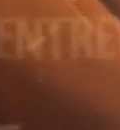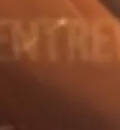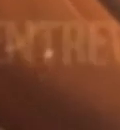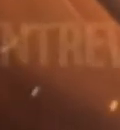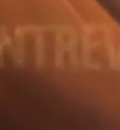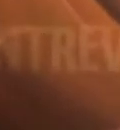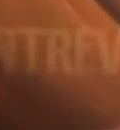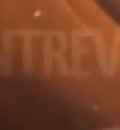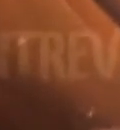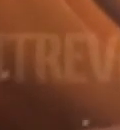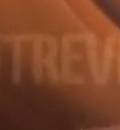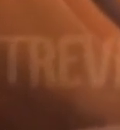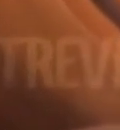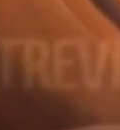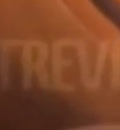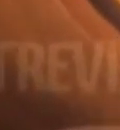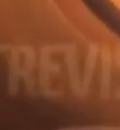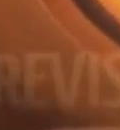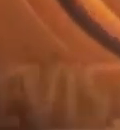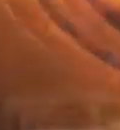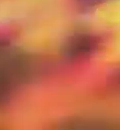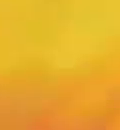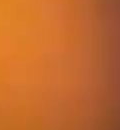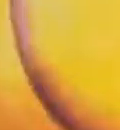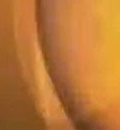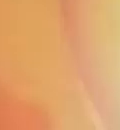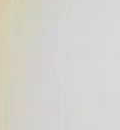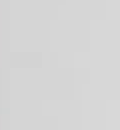presentamos entrevistas